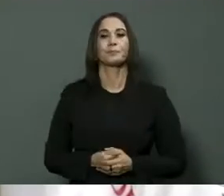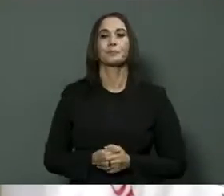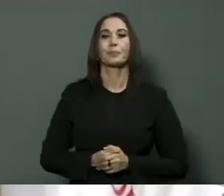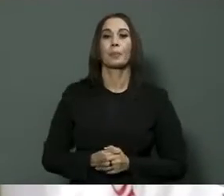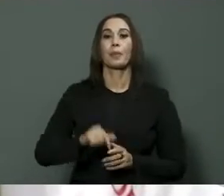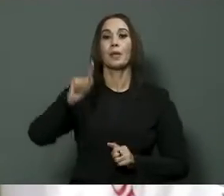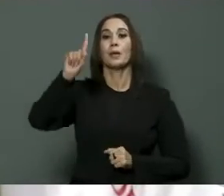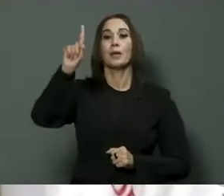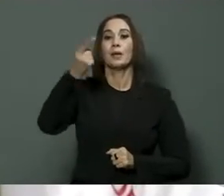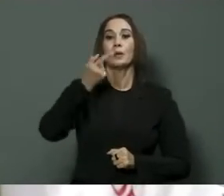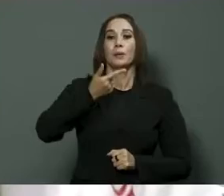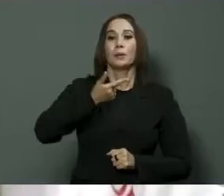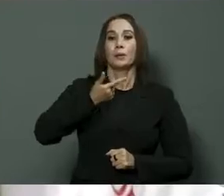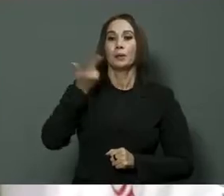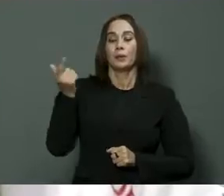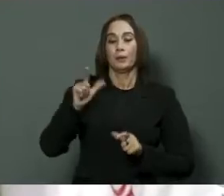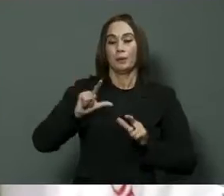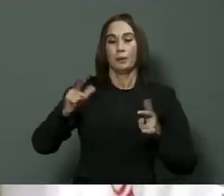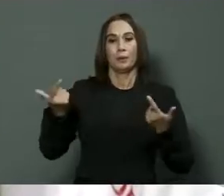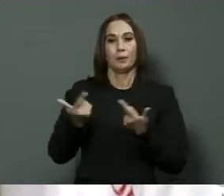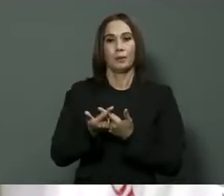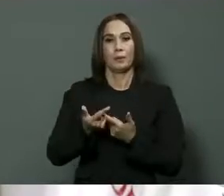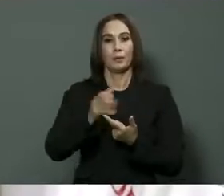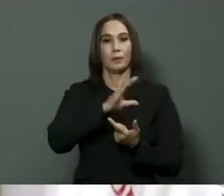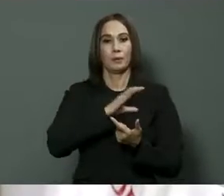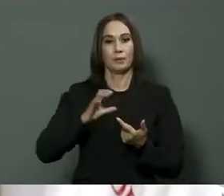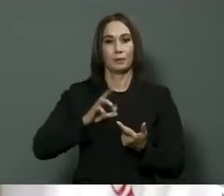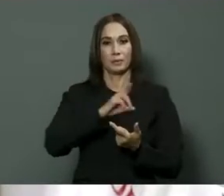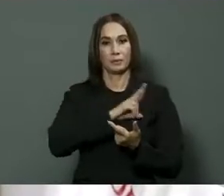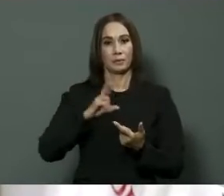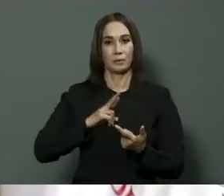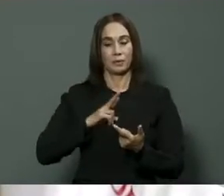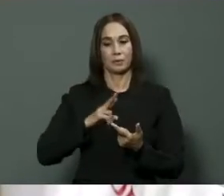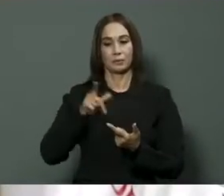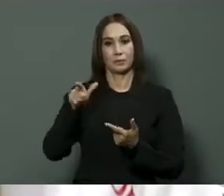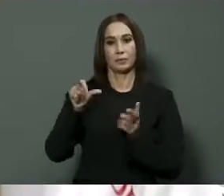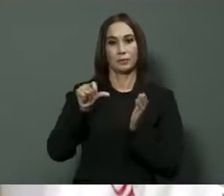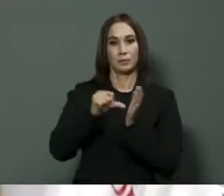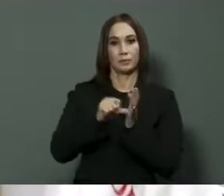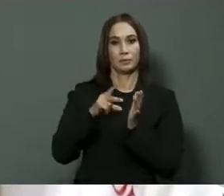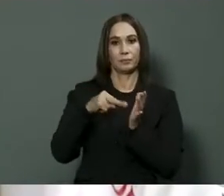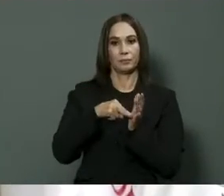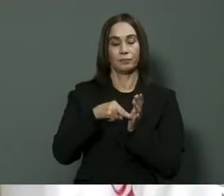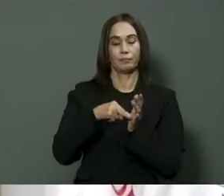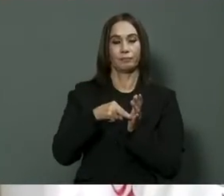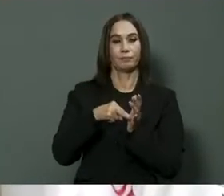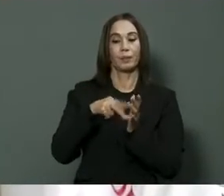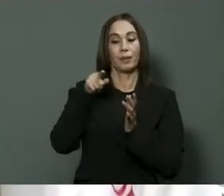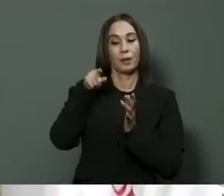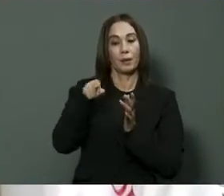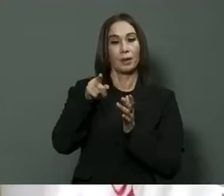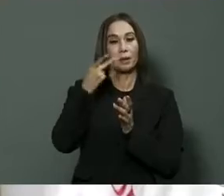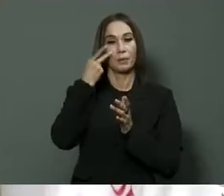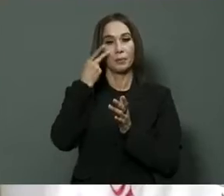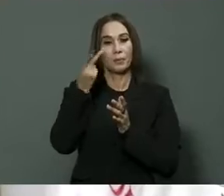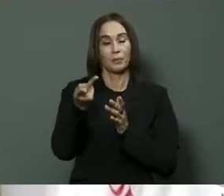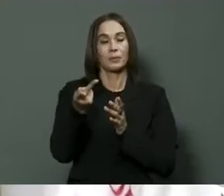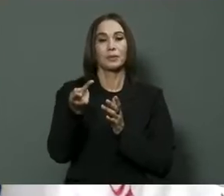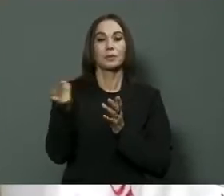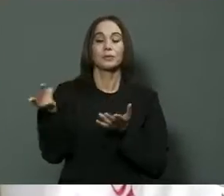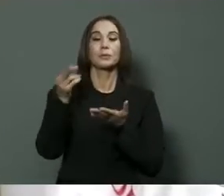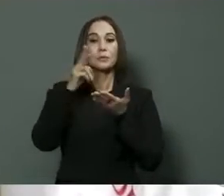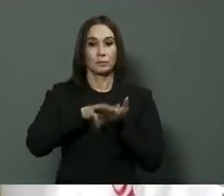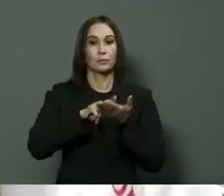primer piloto de Mi País Seguro se inició en el sector Cristo Rey del Distrito Nacional, donde se han evidenciado